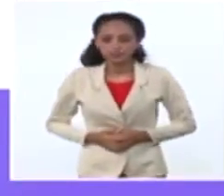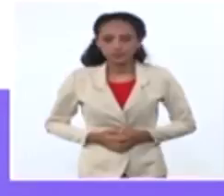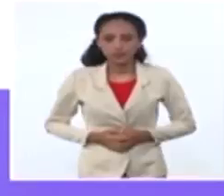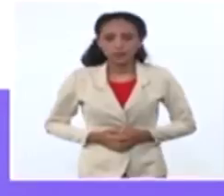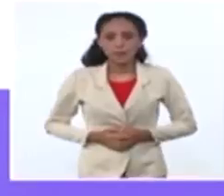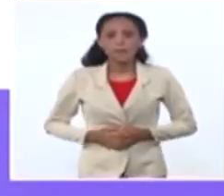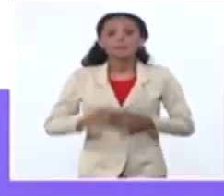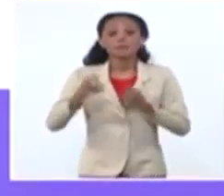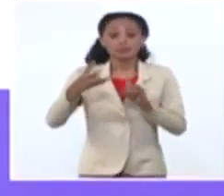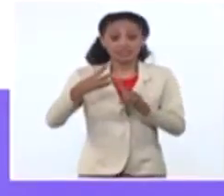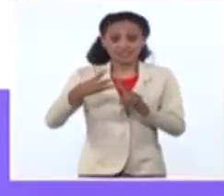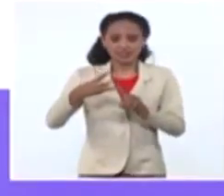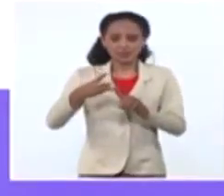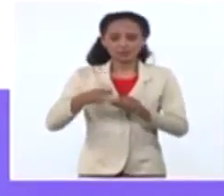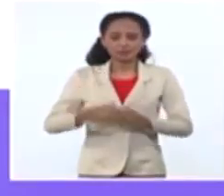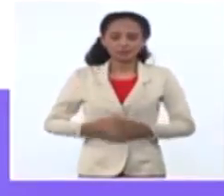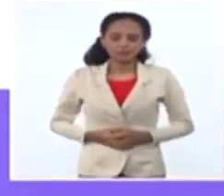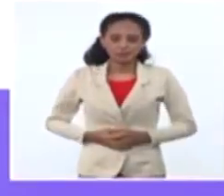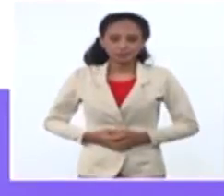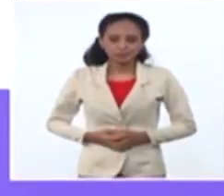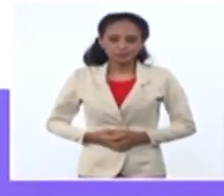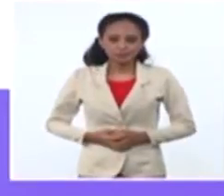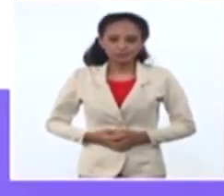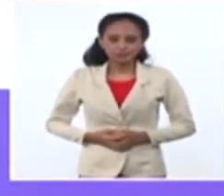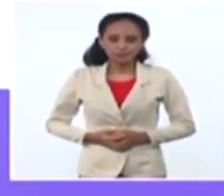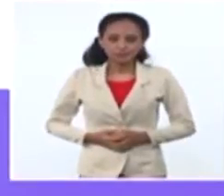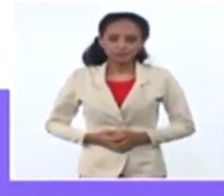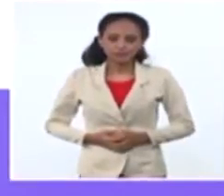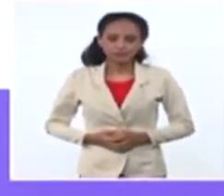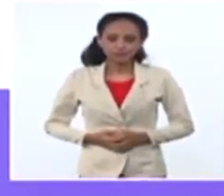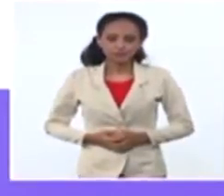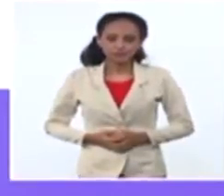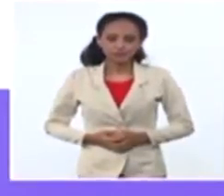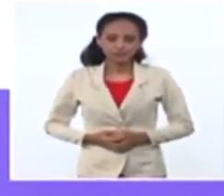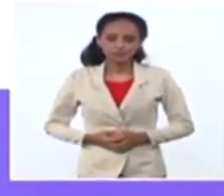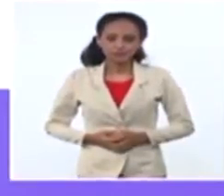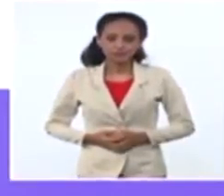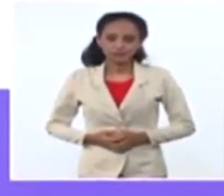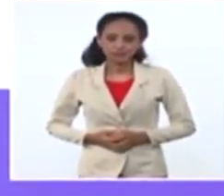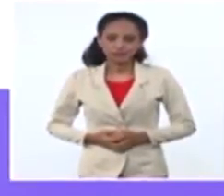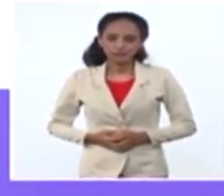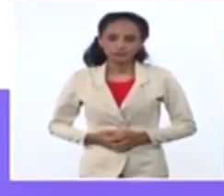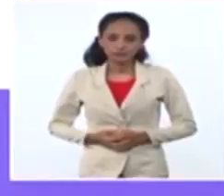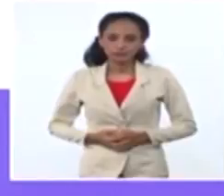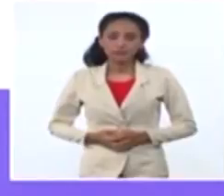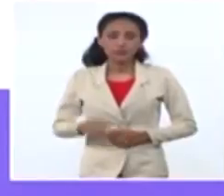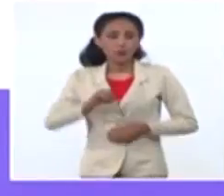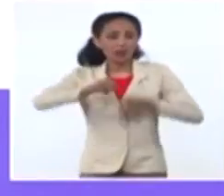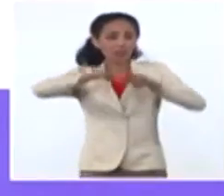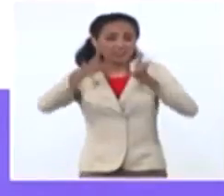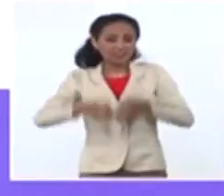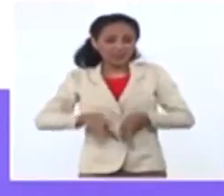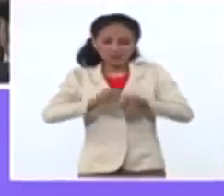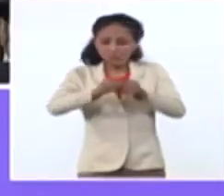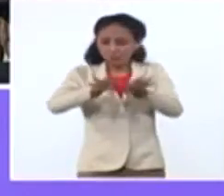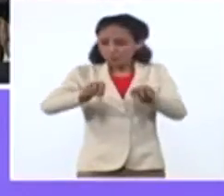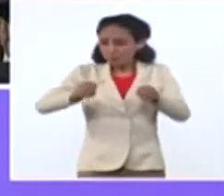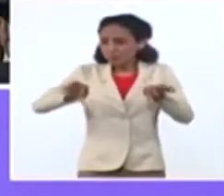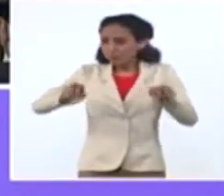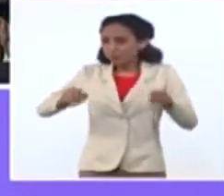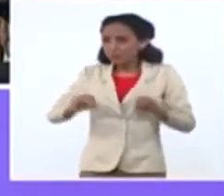hay una operación de toxicidad en la comunicación, en las redes